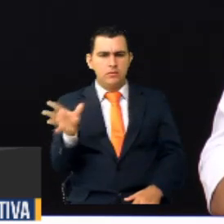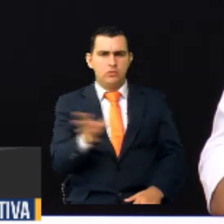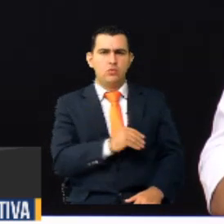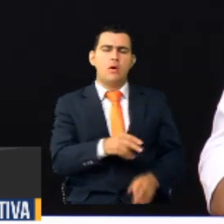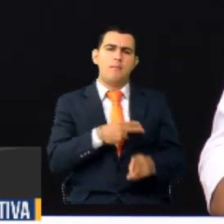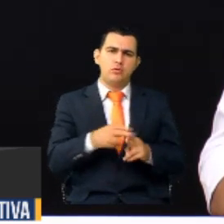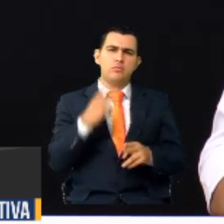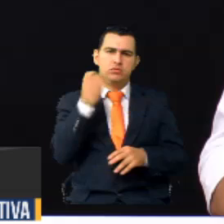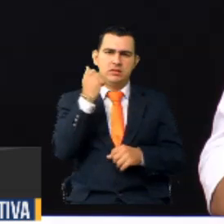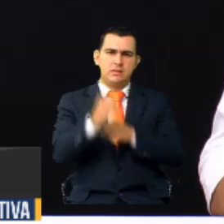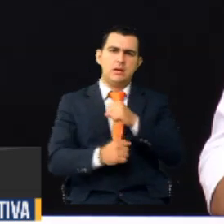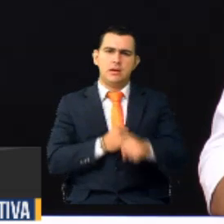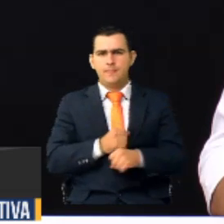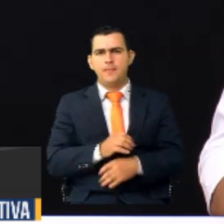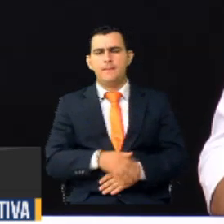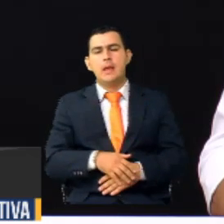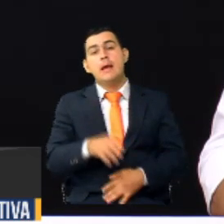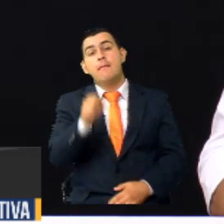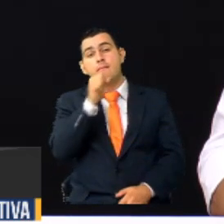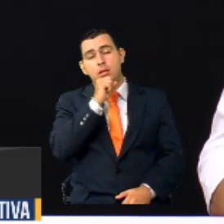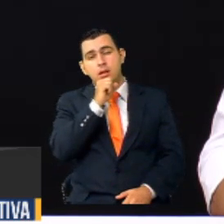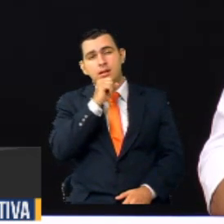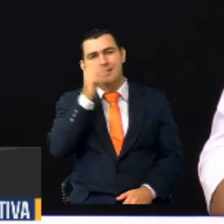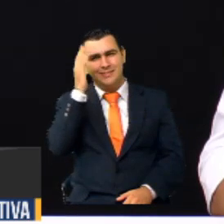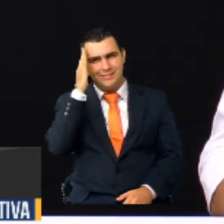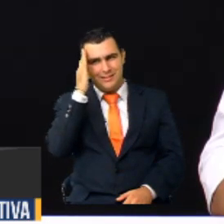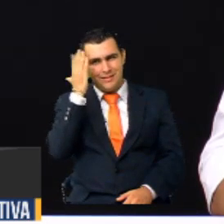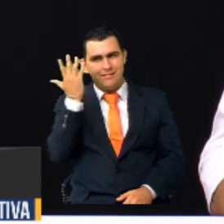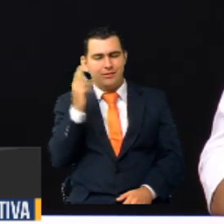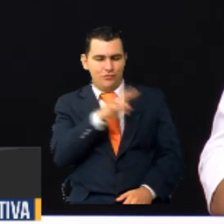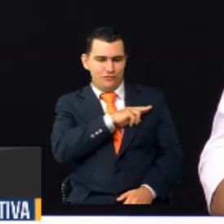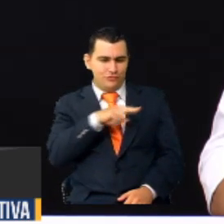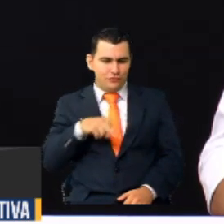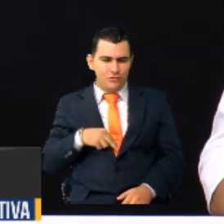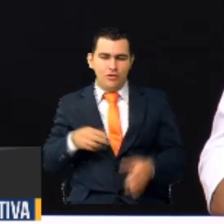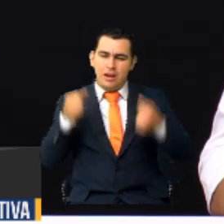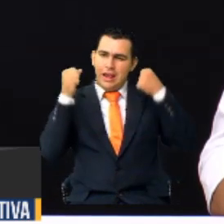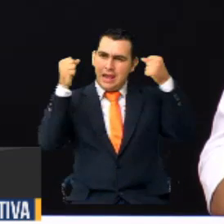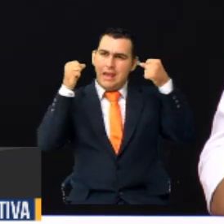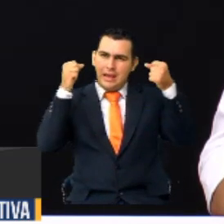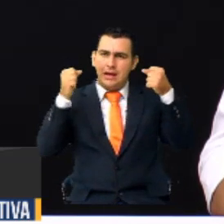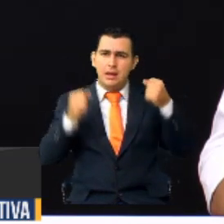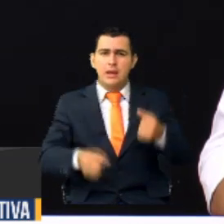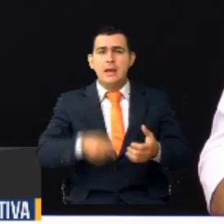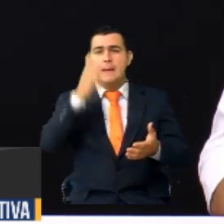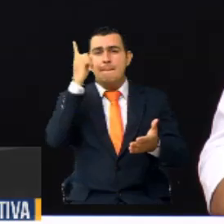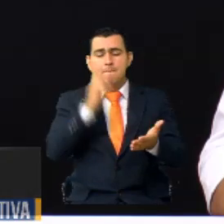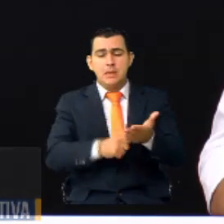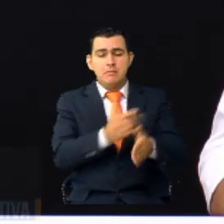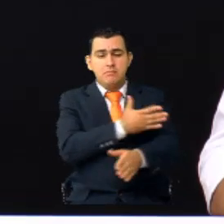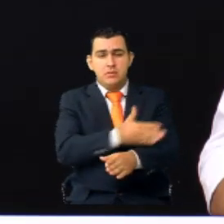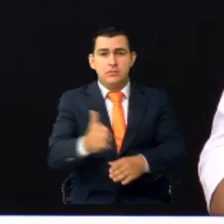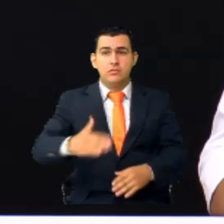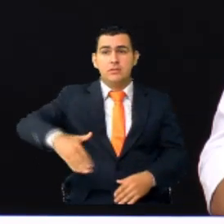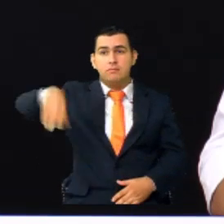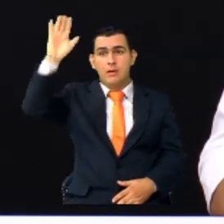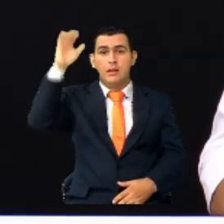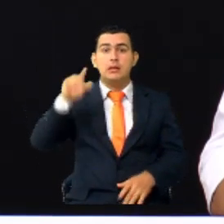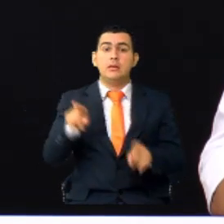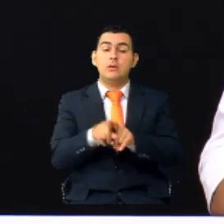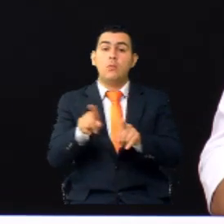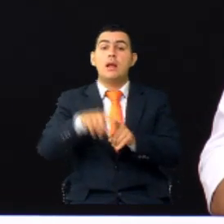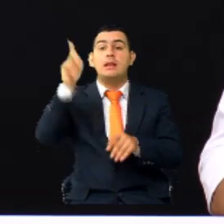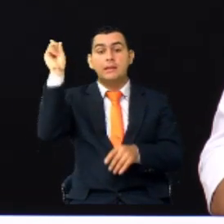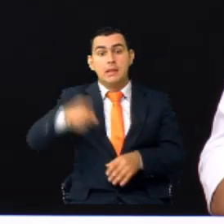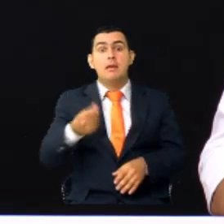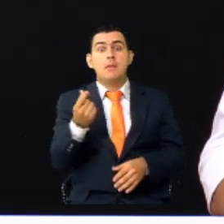próximos 10 años. Barrancabermeja sabe cómo hicimos la campaña y que las campañas que gastaron de 1.000.000.000 de pesos en adelante saben que van a llegar a recuperar esos